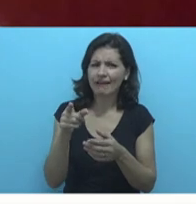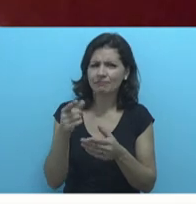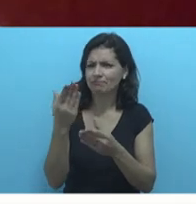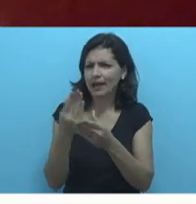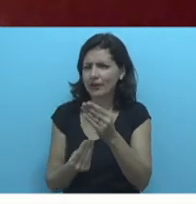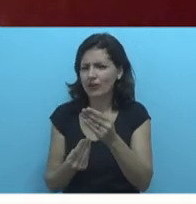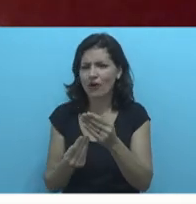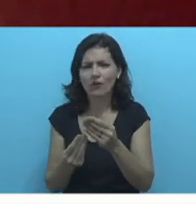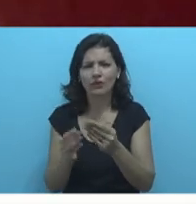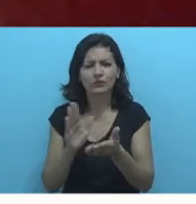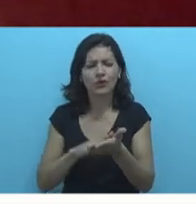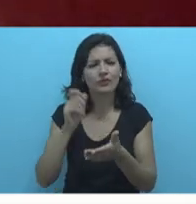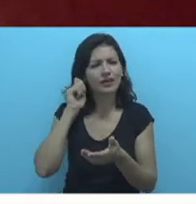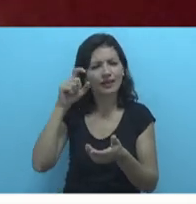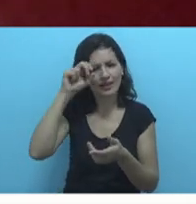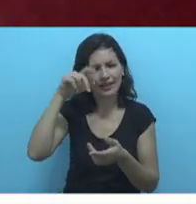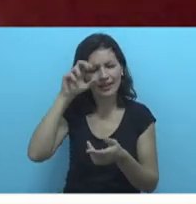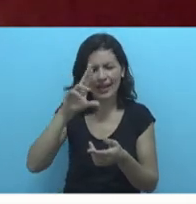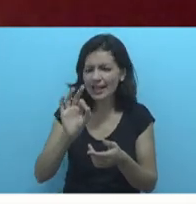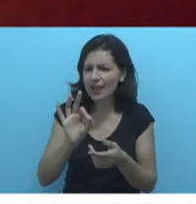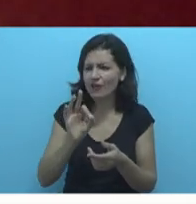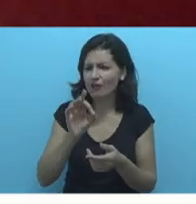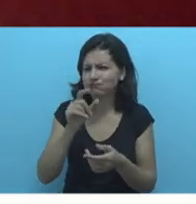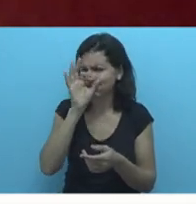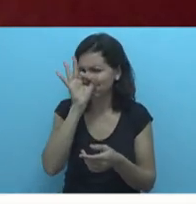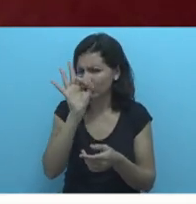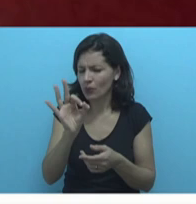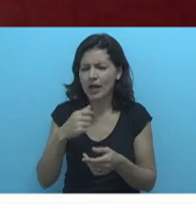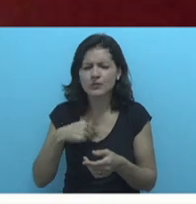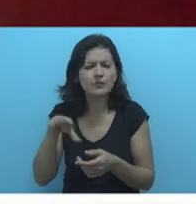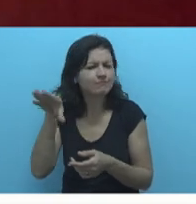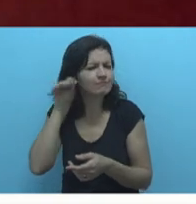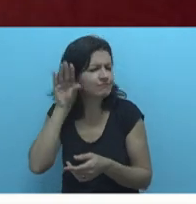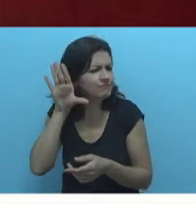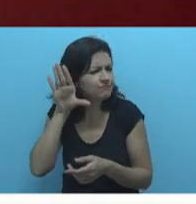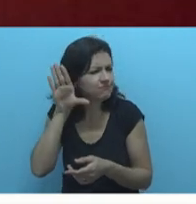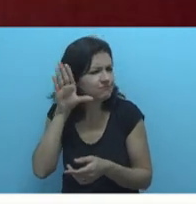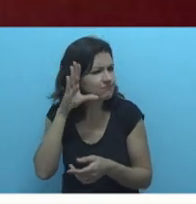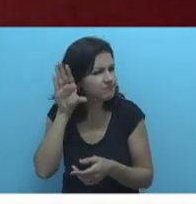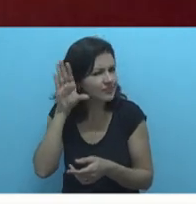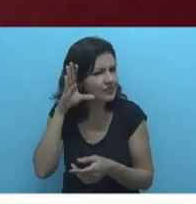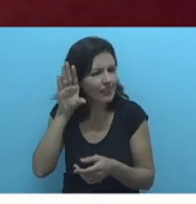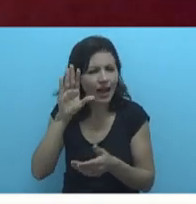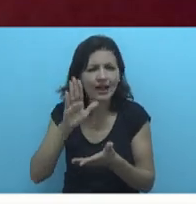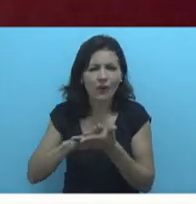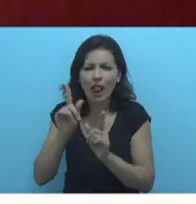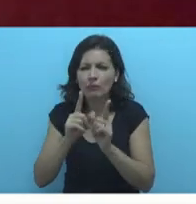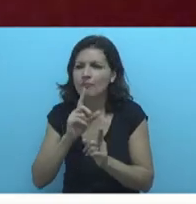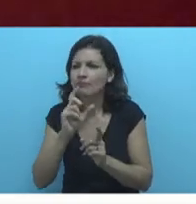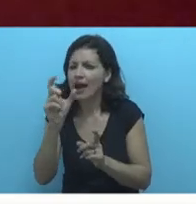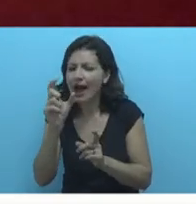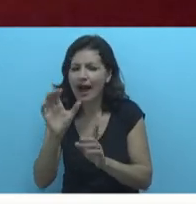sobre cuestiones de género. Yo tengo el oído bastante sensible para esas cuestiones y sé que muchas veces aún